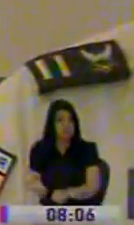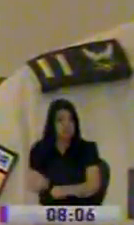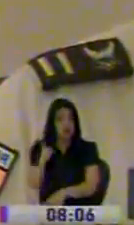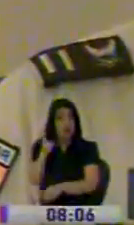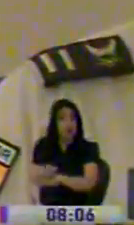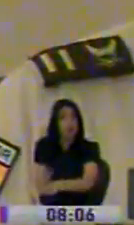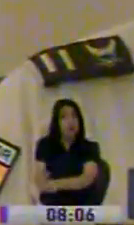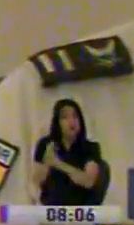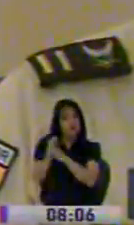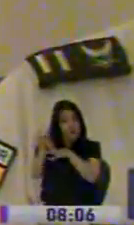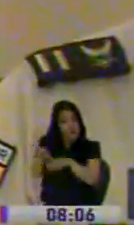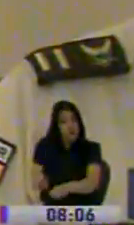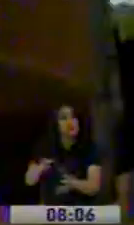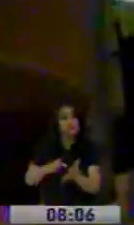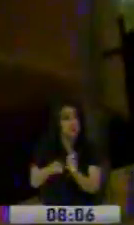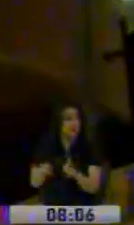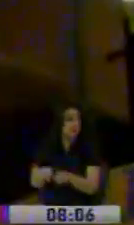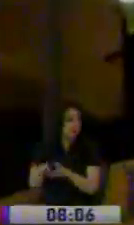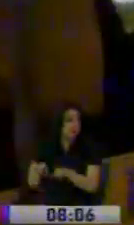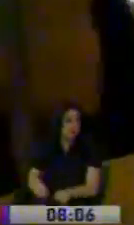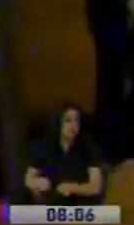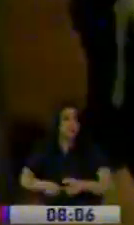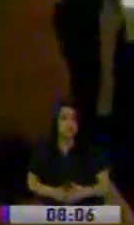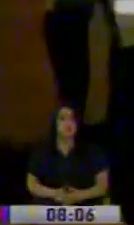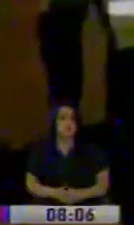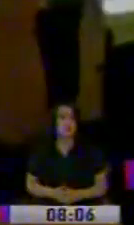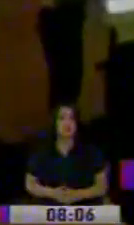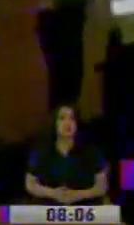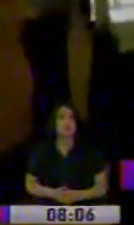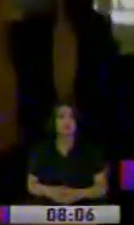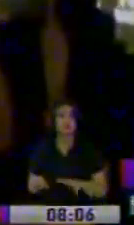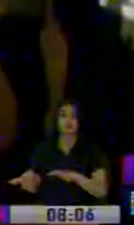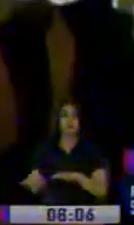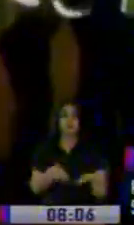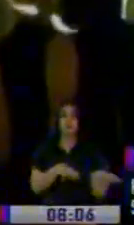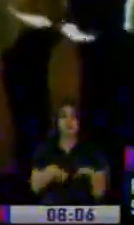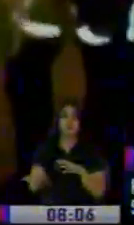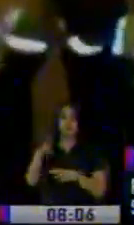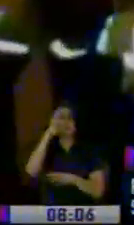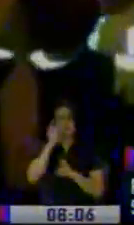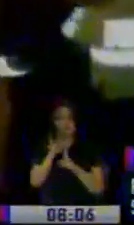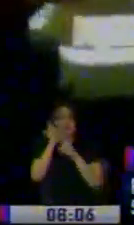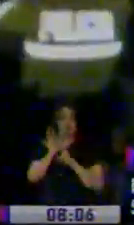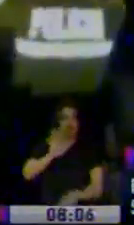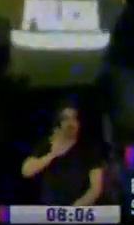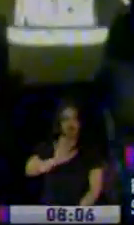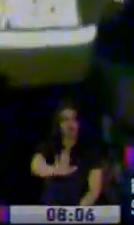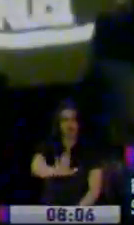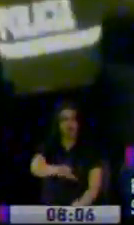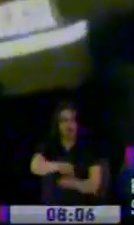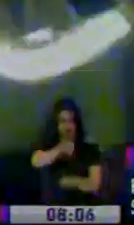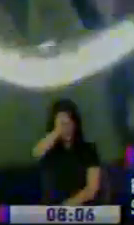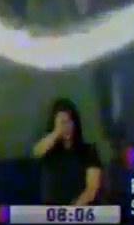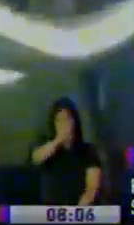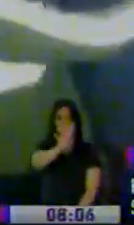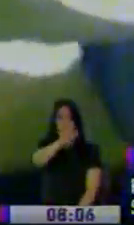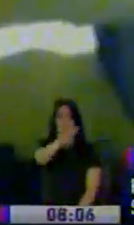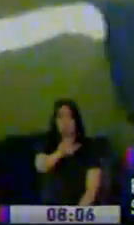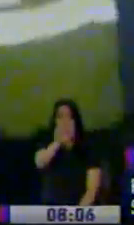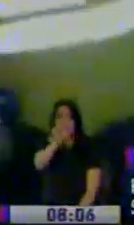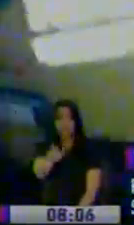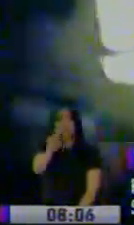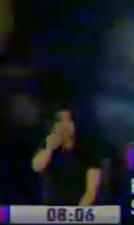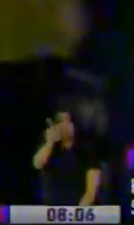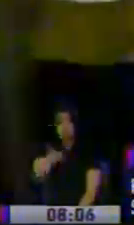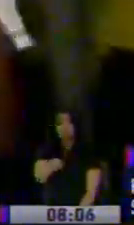se constituye un secuestro. El operativo policial permitió detener la marcha del vehículo. En el interior, cuatro personas, uno de los ocupantes